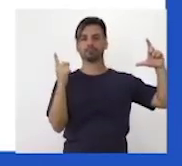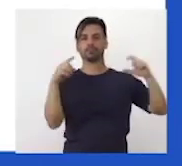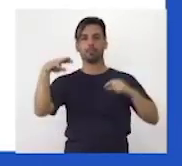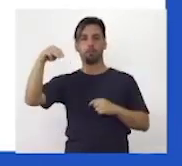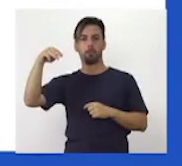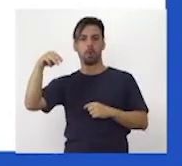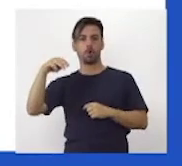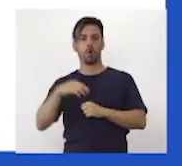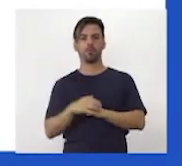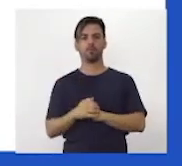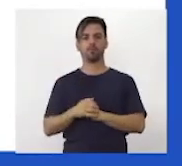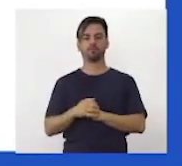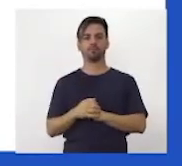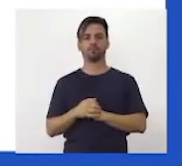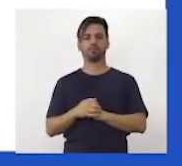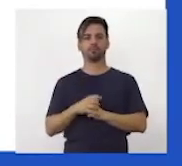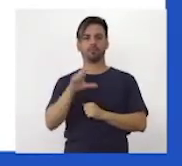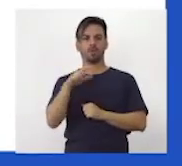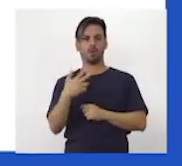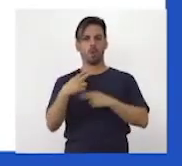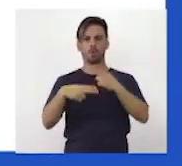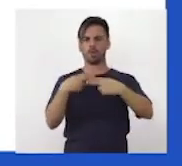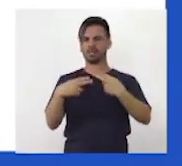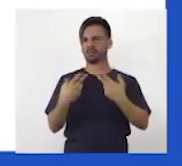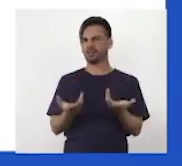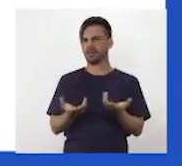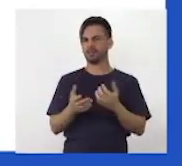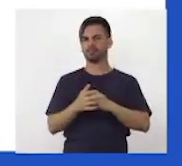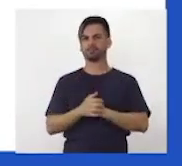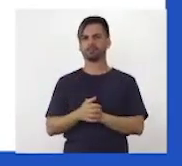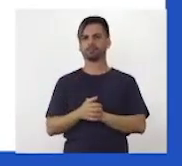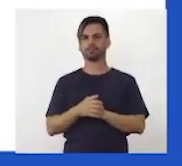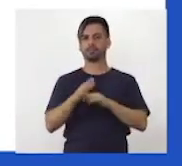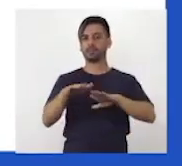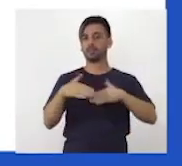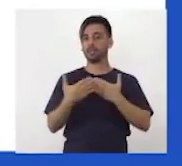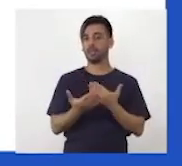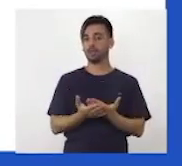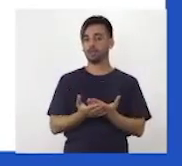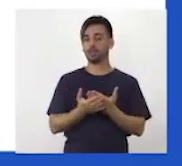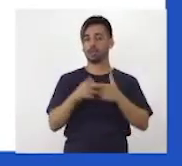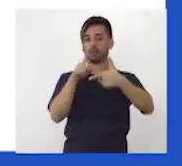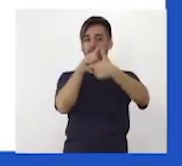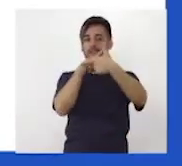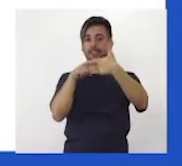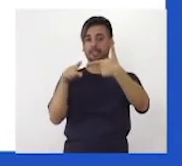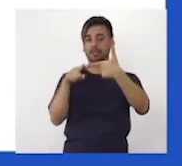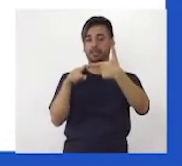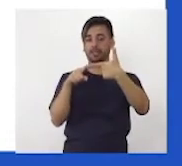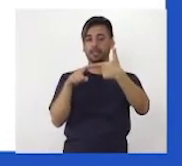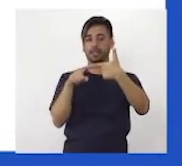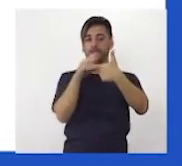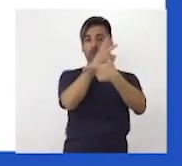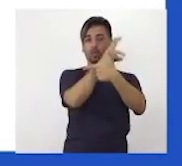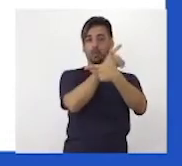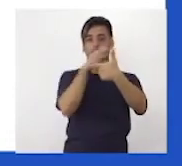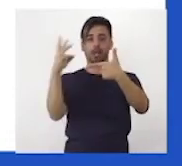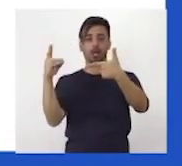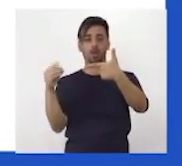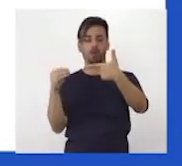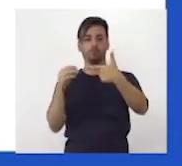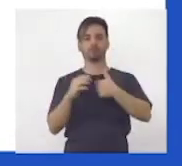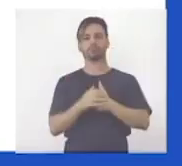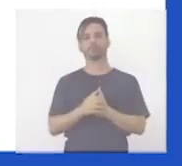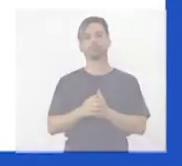lo vamos a hacer? Vamos entonces a dividir cada término del numerador por el